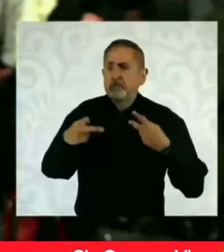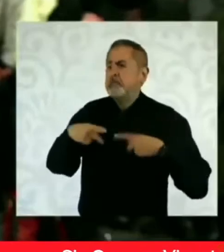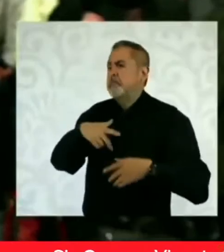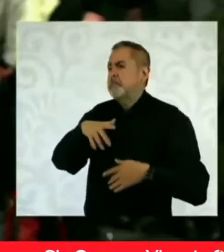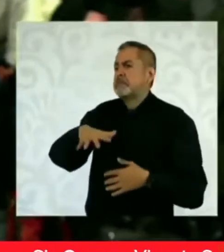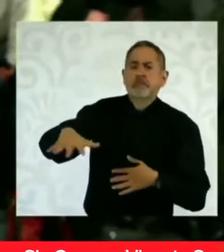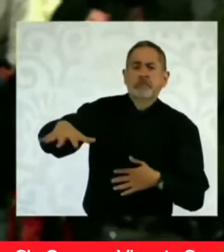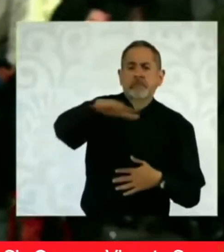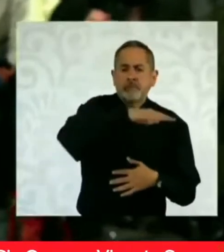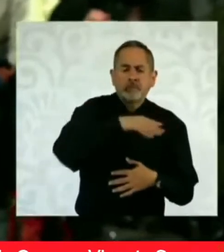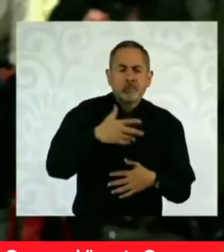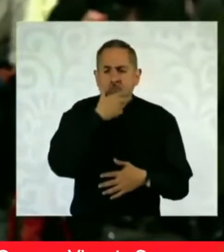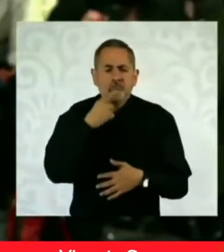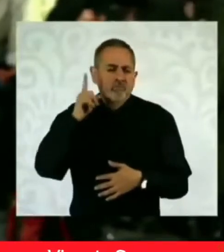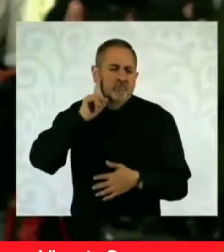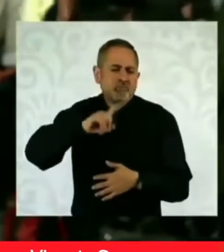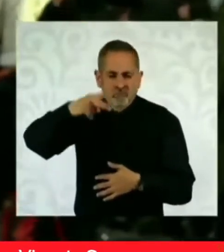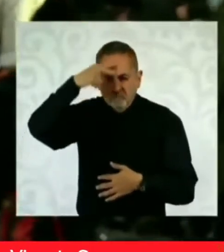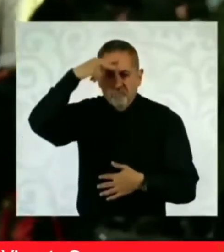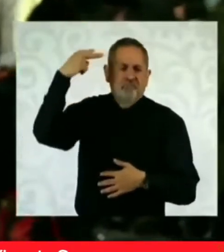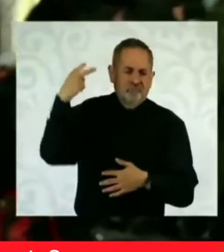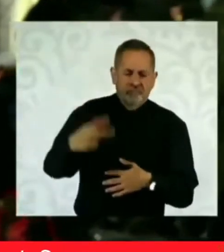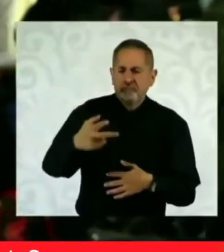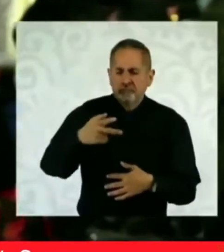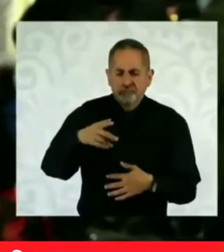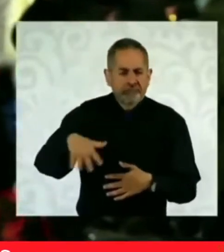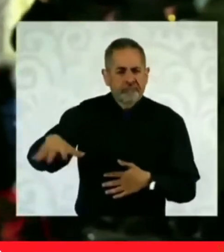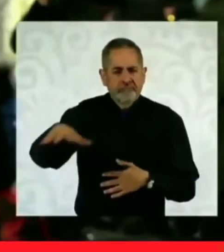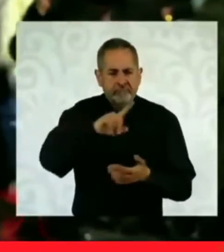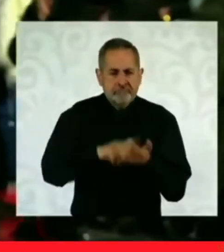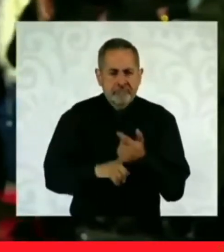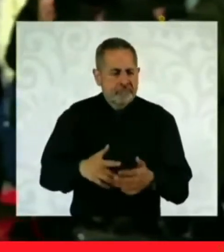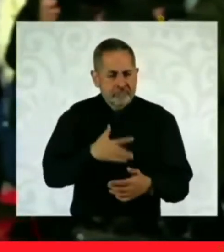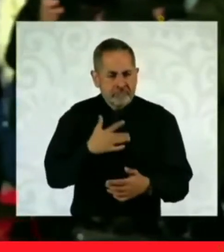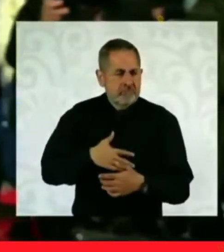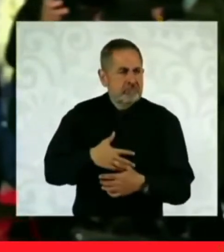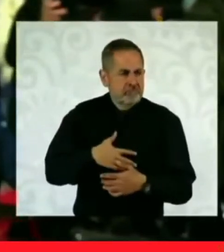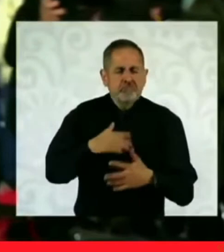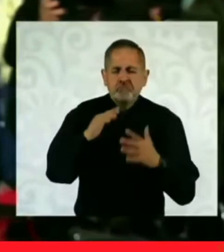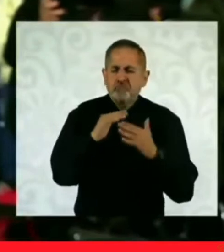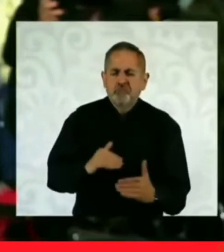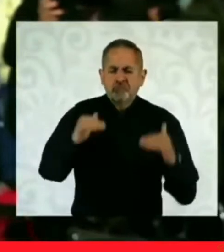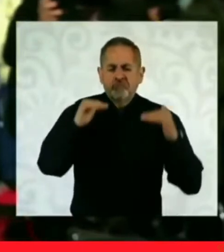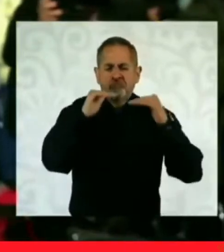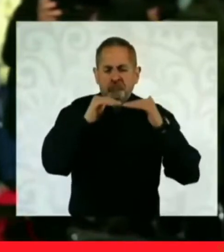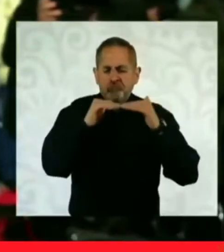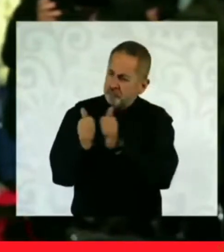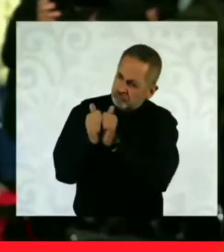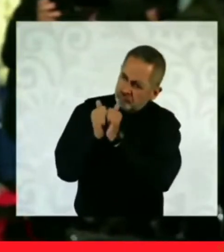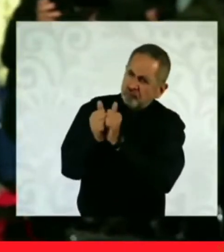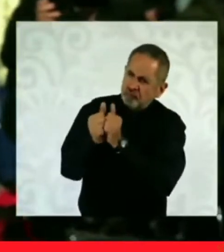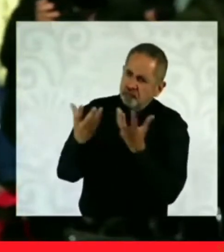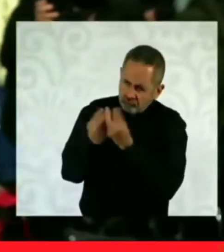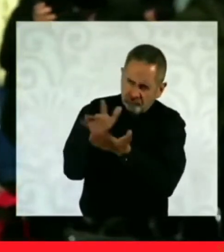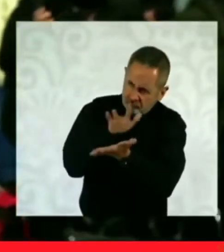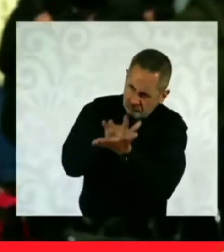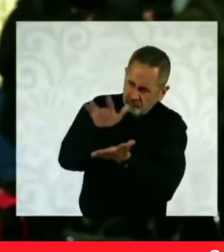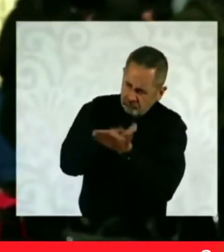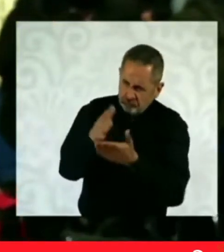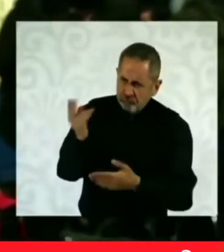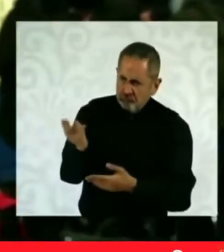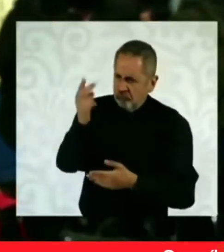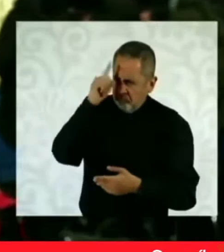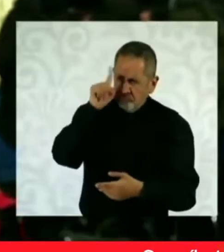de México, las mexicanas, los mexicanos, estaremos a la altura de acompañarla a usted